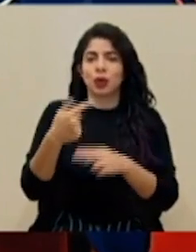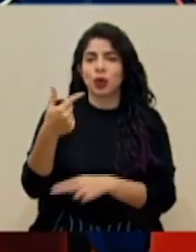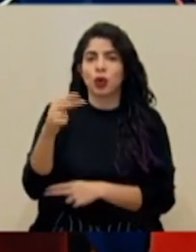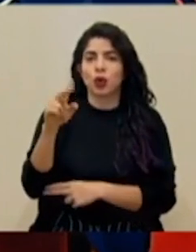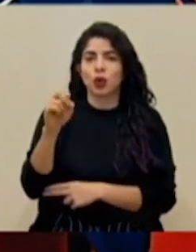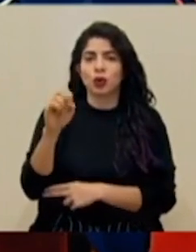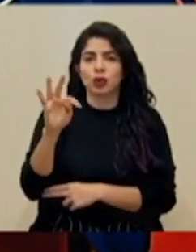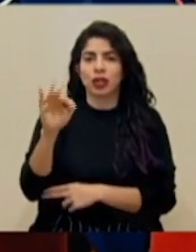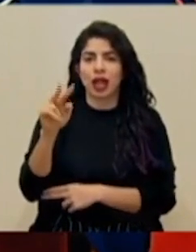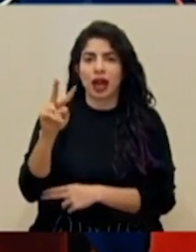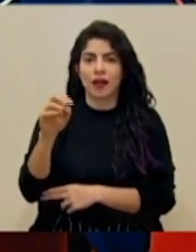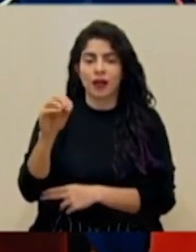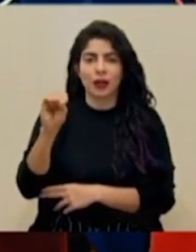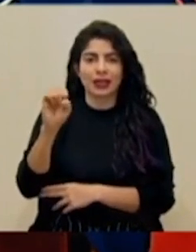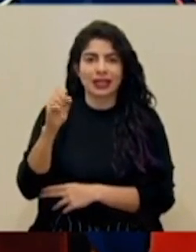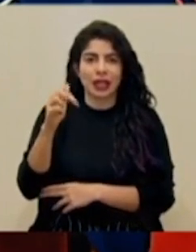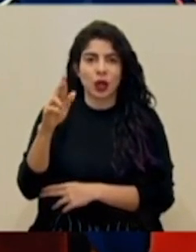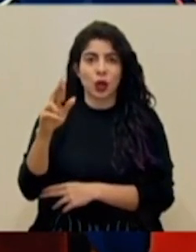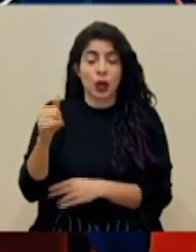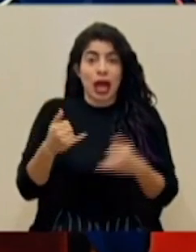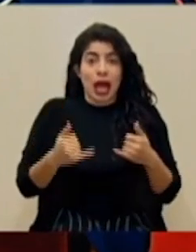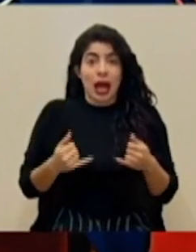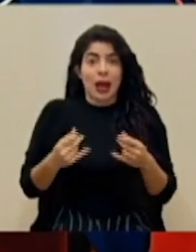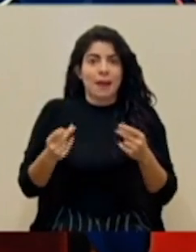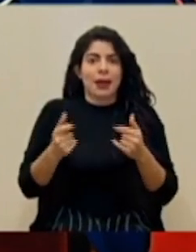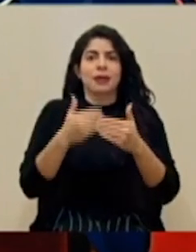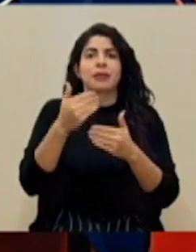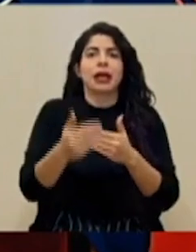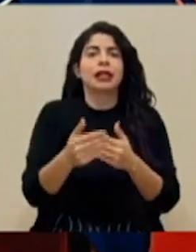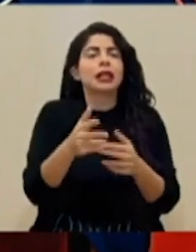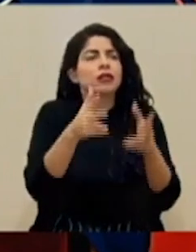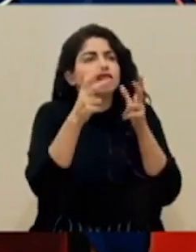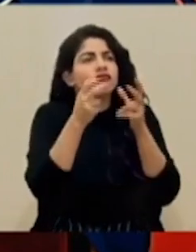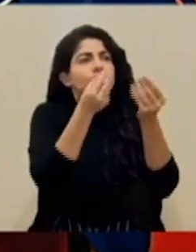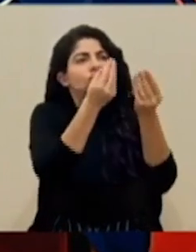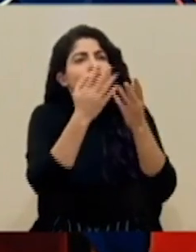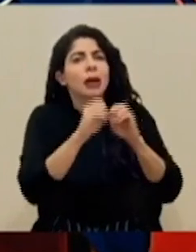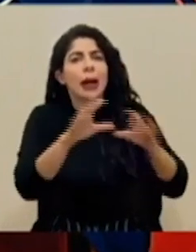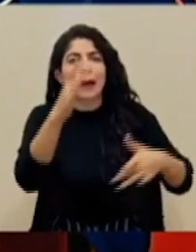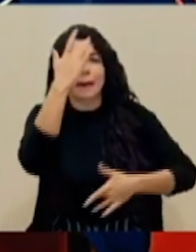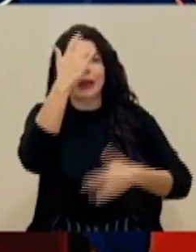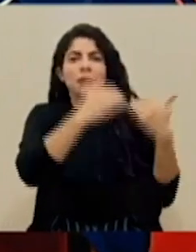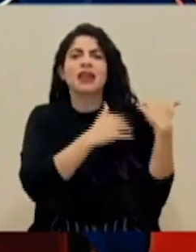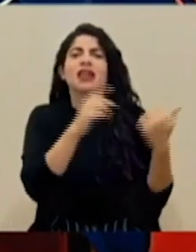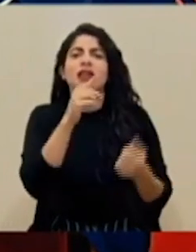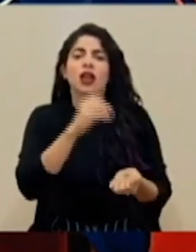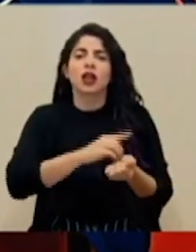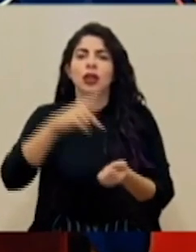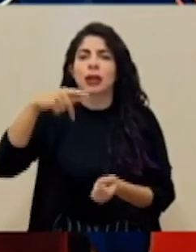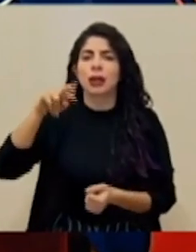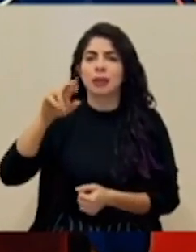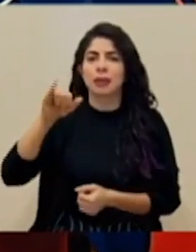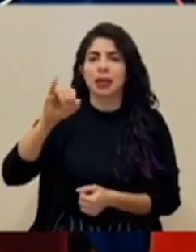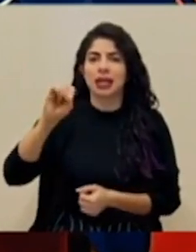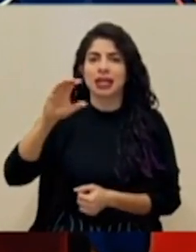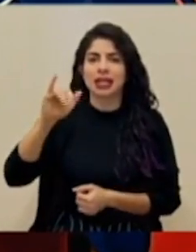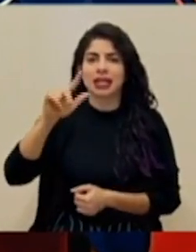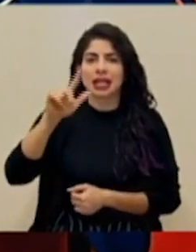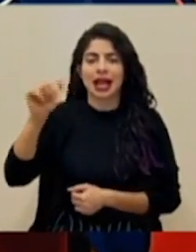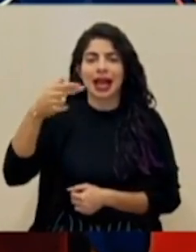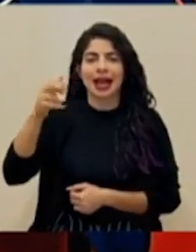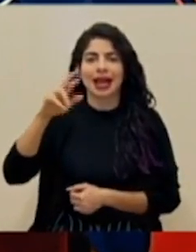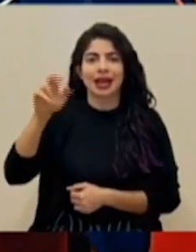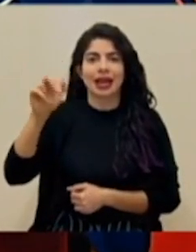Segura, y de inmediato vamos a escuchar el reporte epidemiológico por parte de la doctora Priscila Herrera,